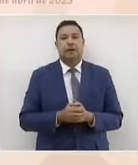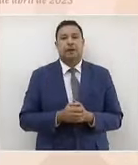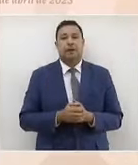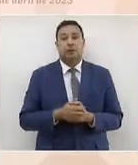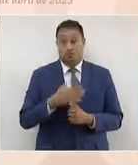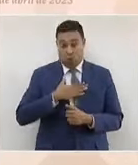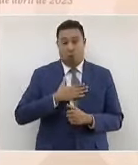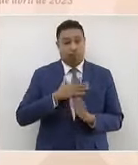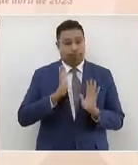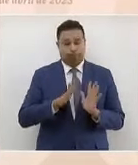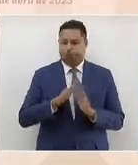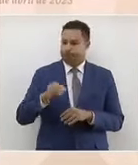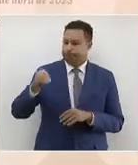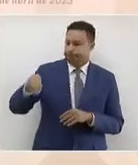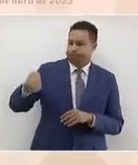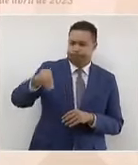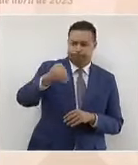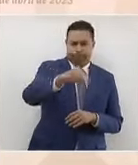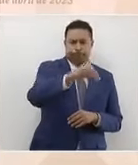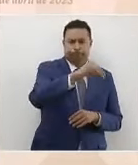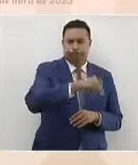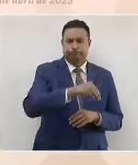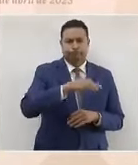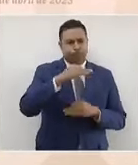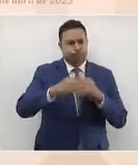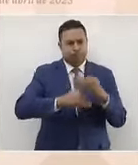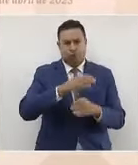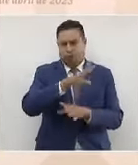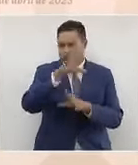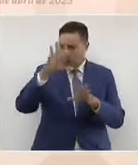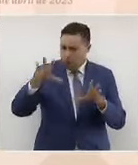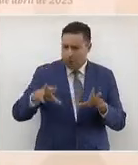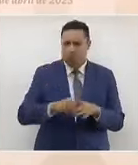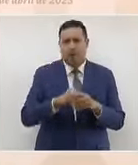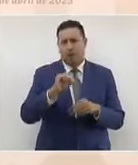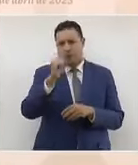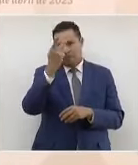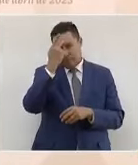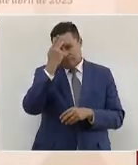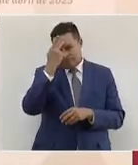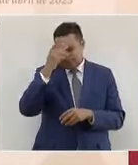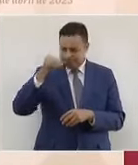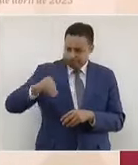estado recorriendo todo el estado de San Luis Potosí,